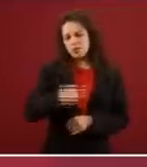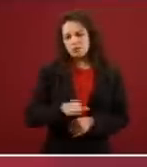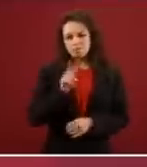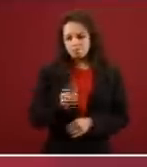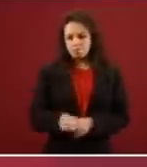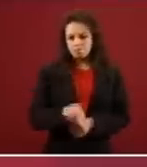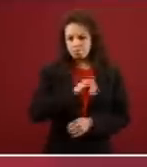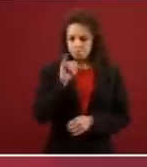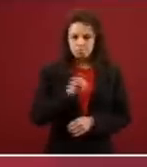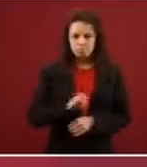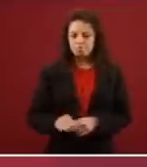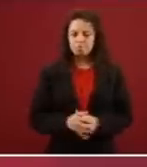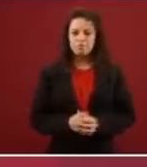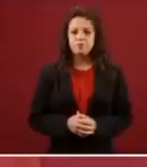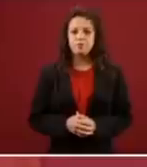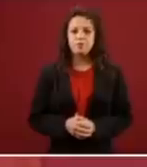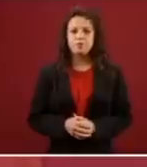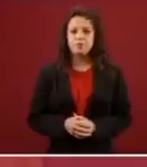nunca, al contrario,